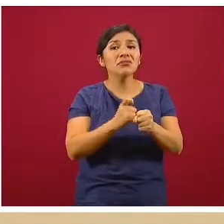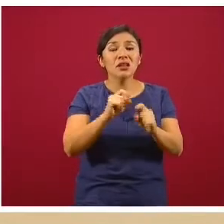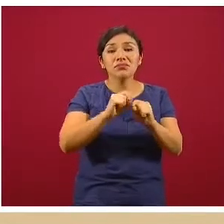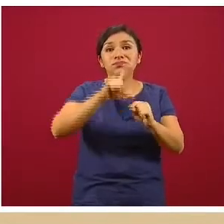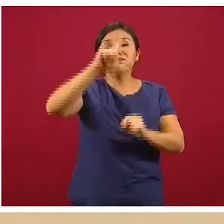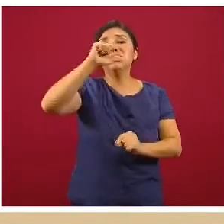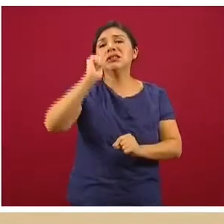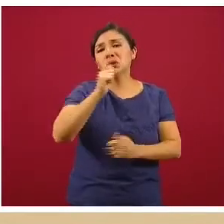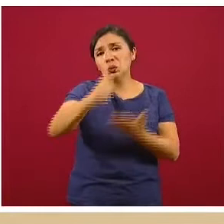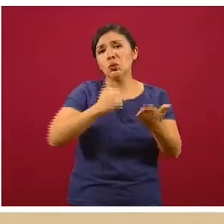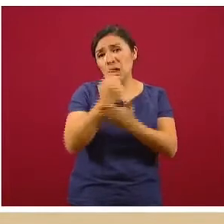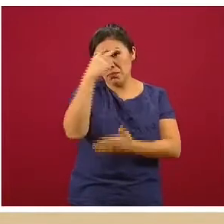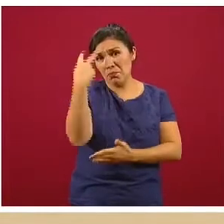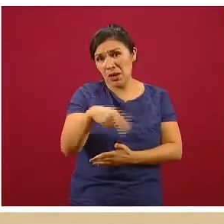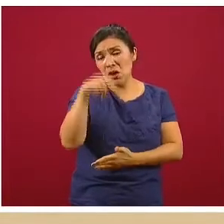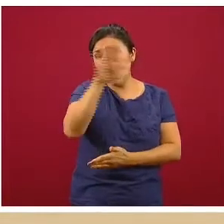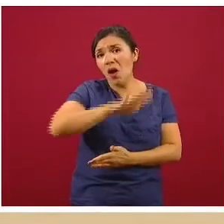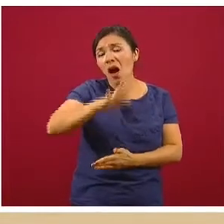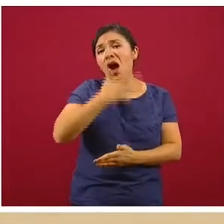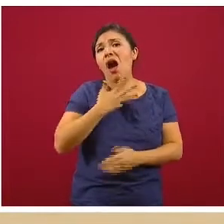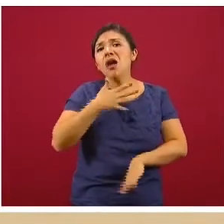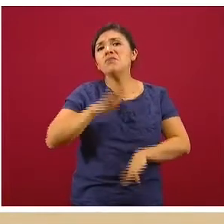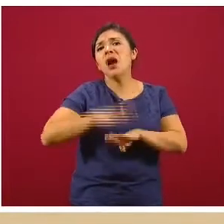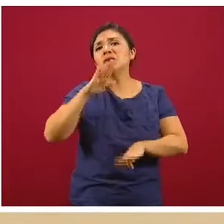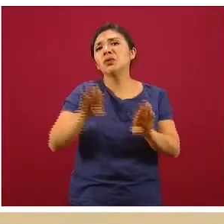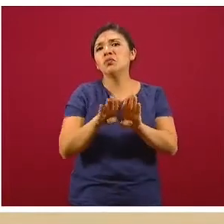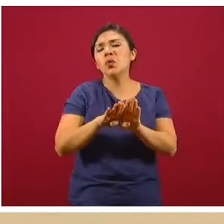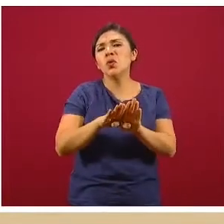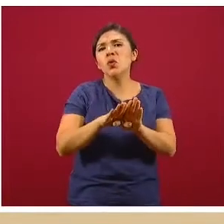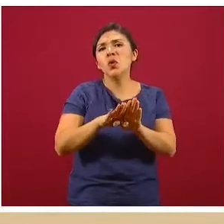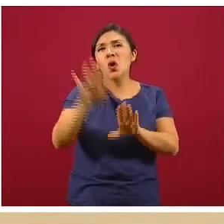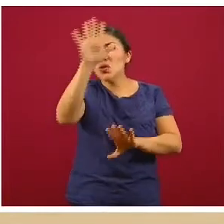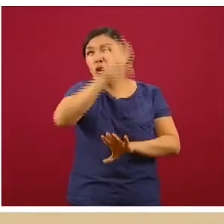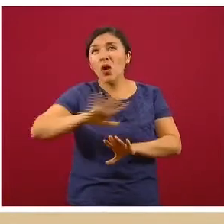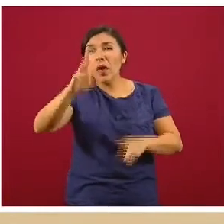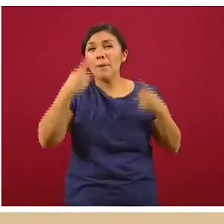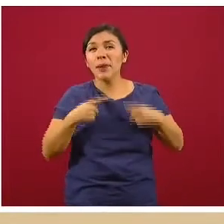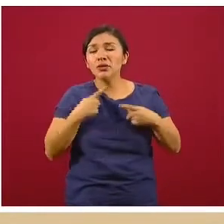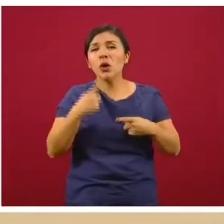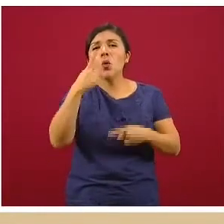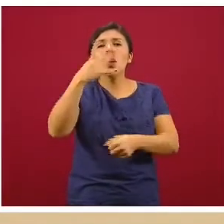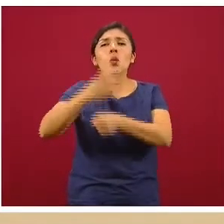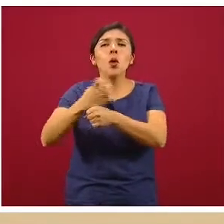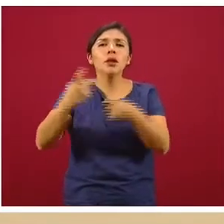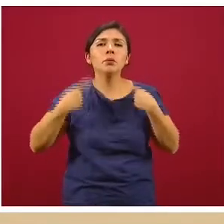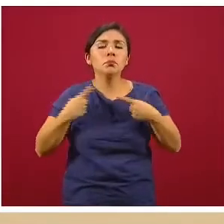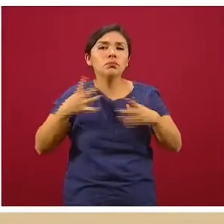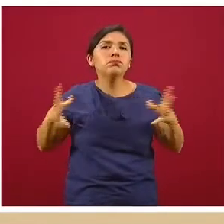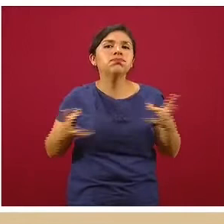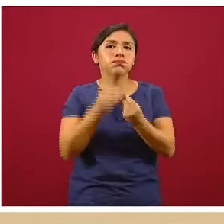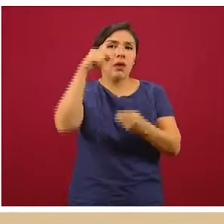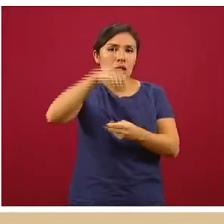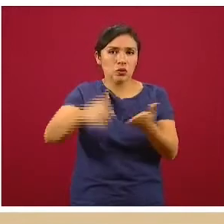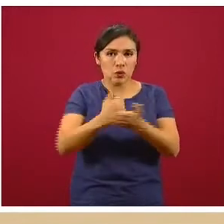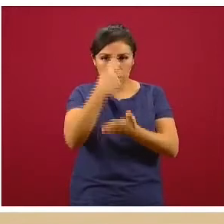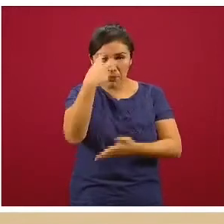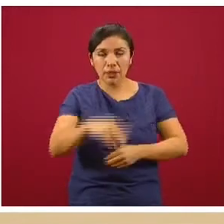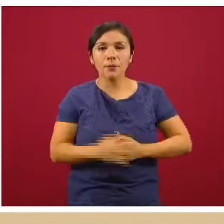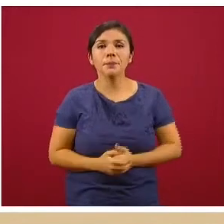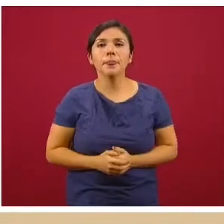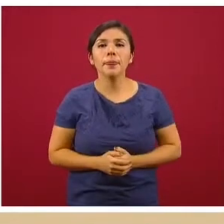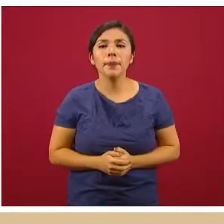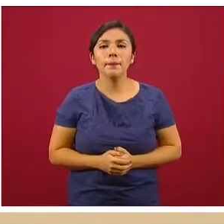sido el Valle de México, donde reside casi la cuarta parte de la población. La siguiente. Los